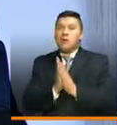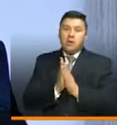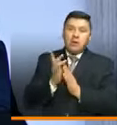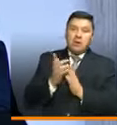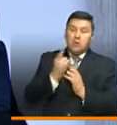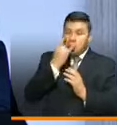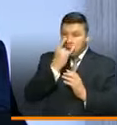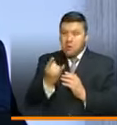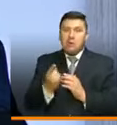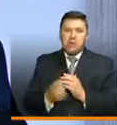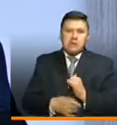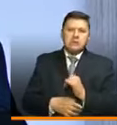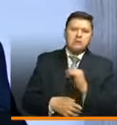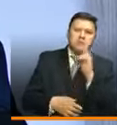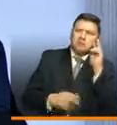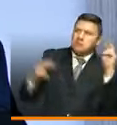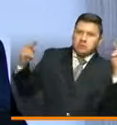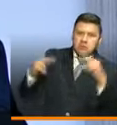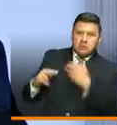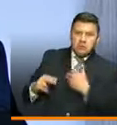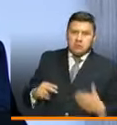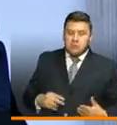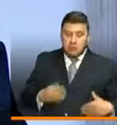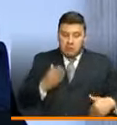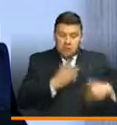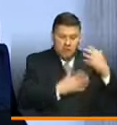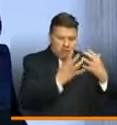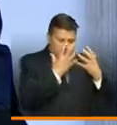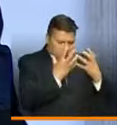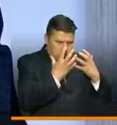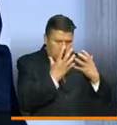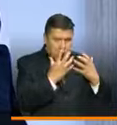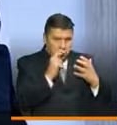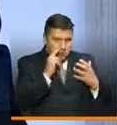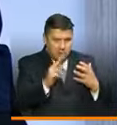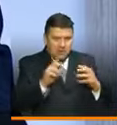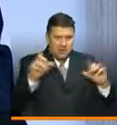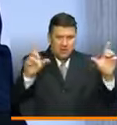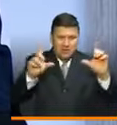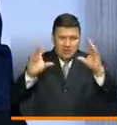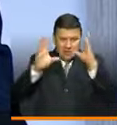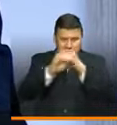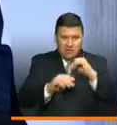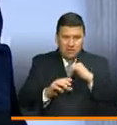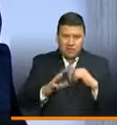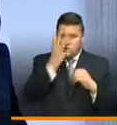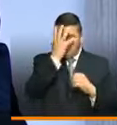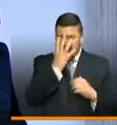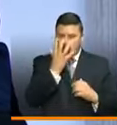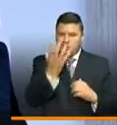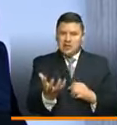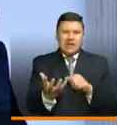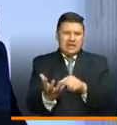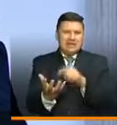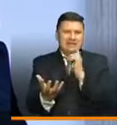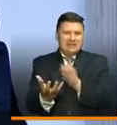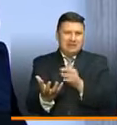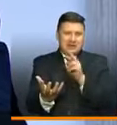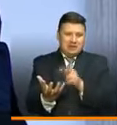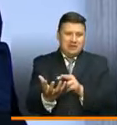supremamente interesado, le ha hecho seguimiento desde los primeros prototipos. Ustedes ven que en su programa de la noche tiene allí siempre una de